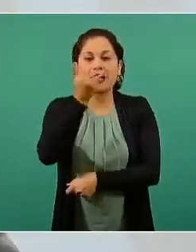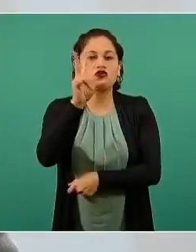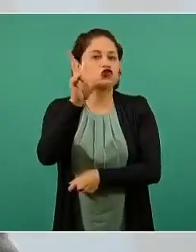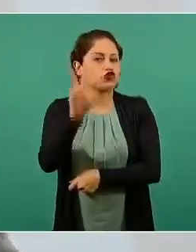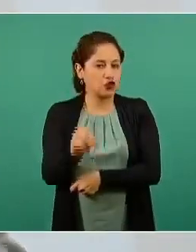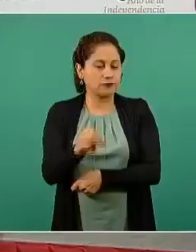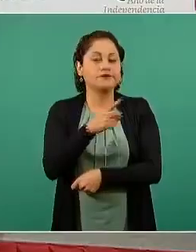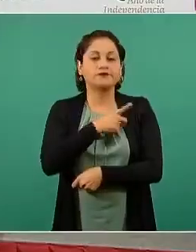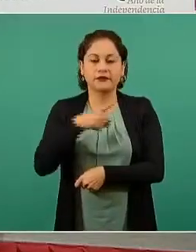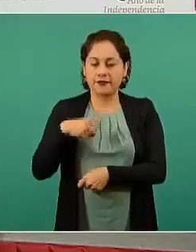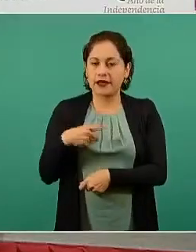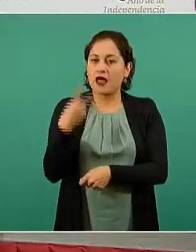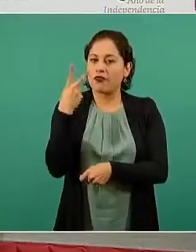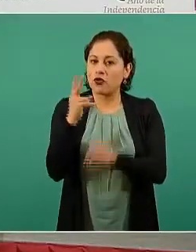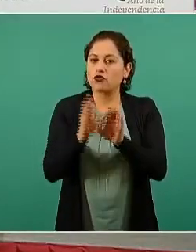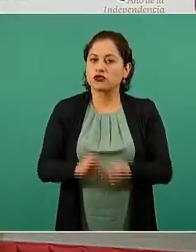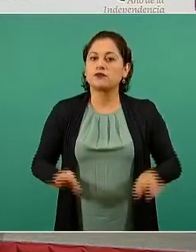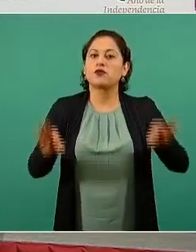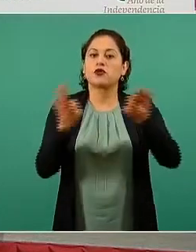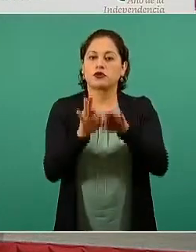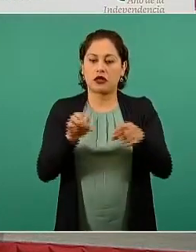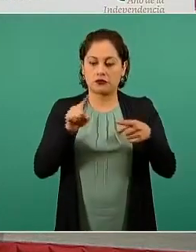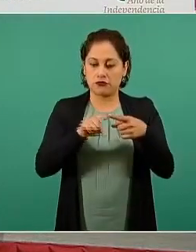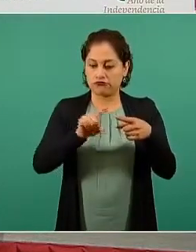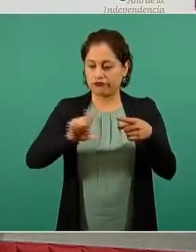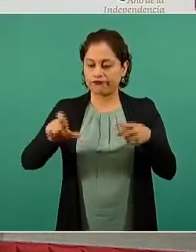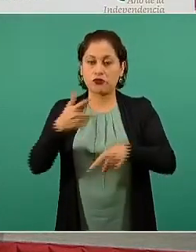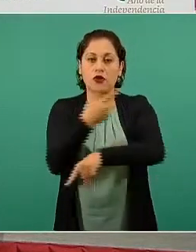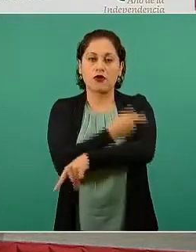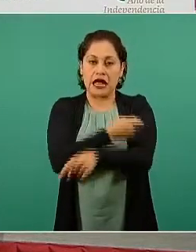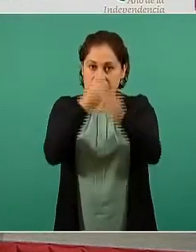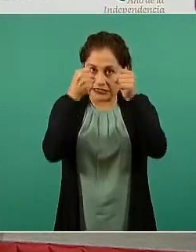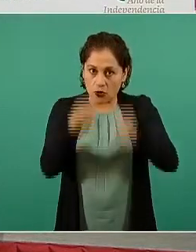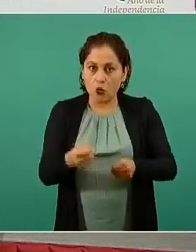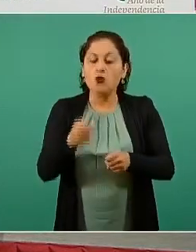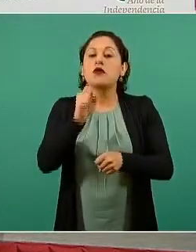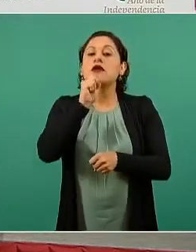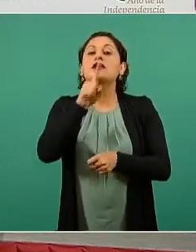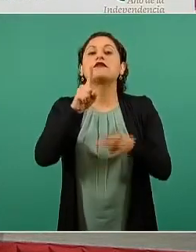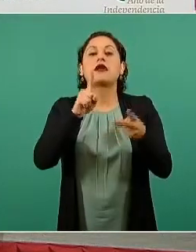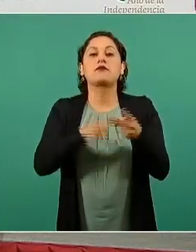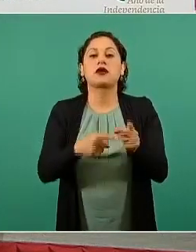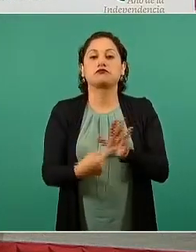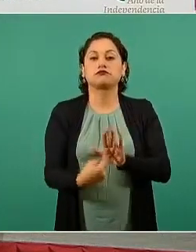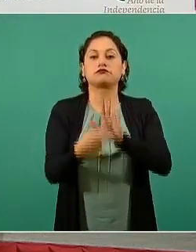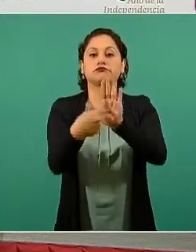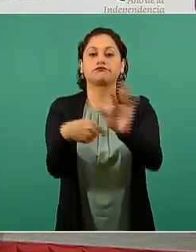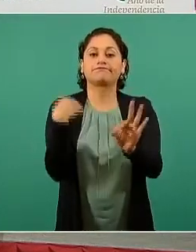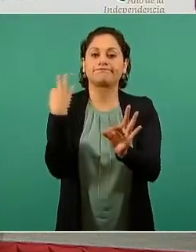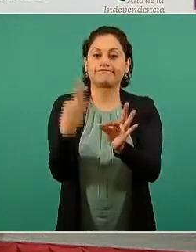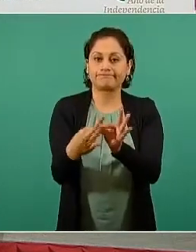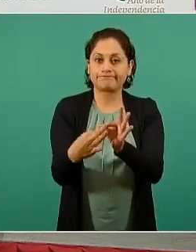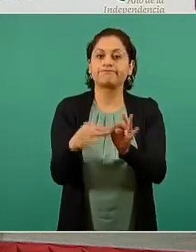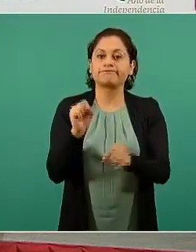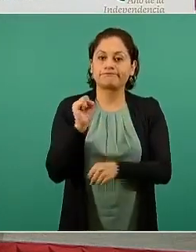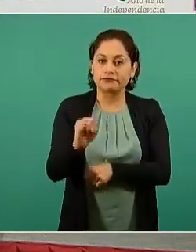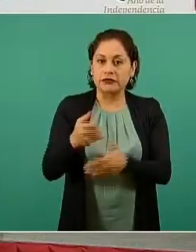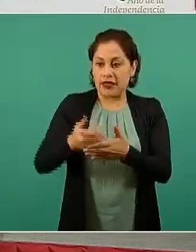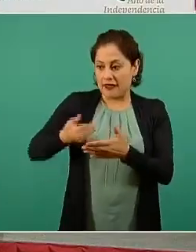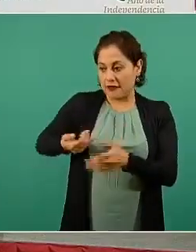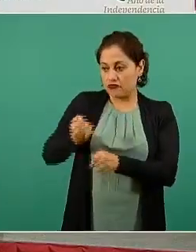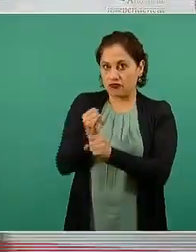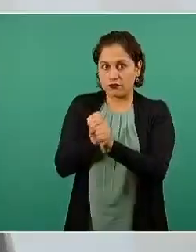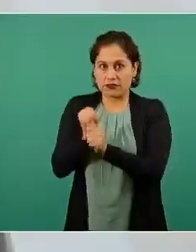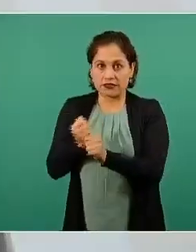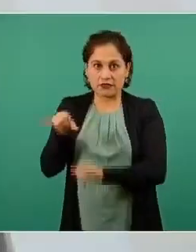bases claves que son la seguridad de las vacunas y la demostración de la eficacia en relación a los análisis interinos.